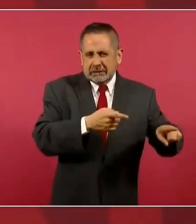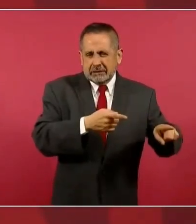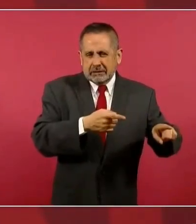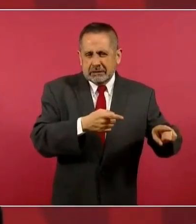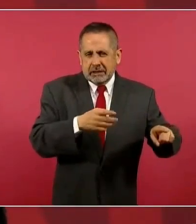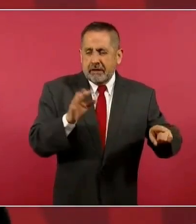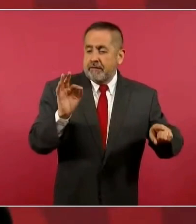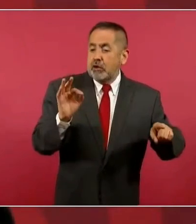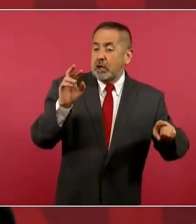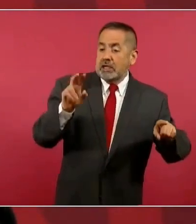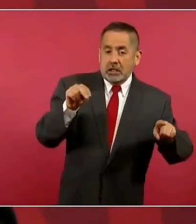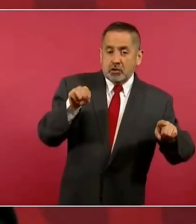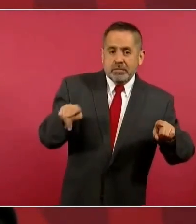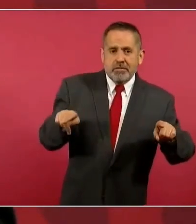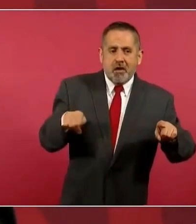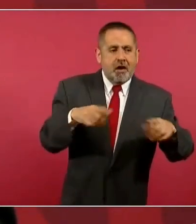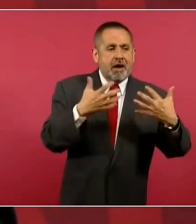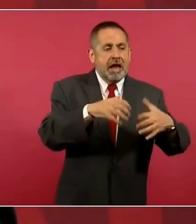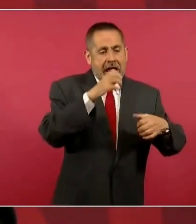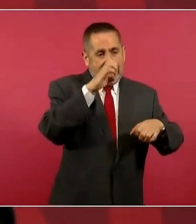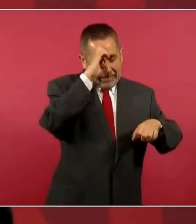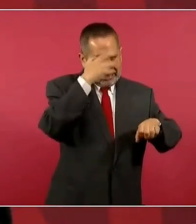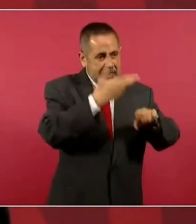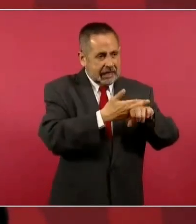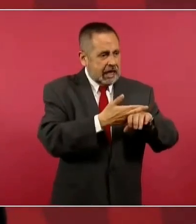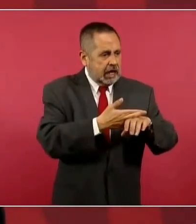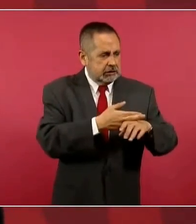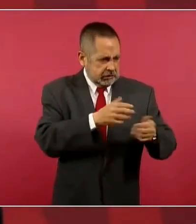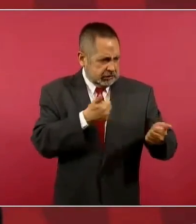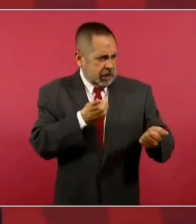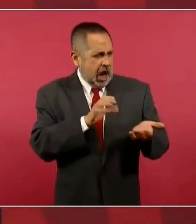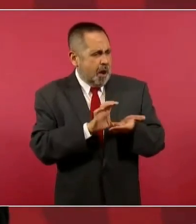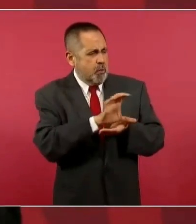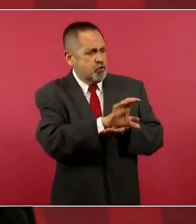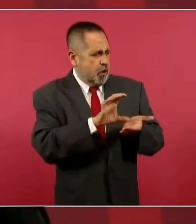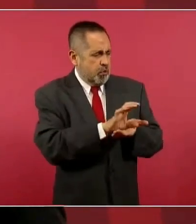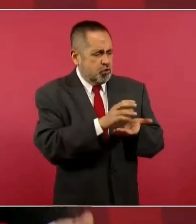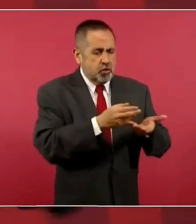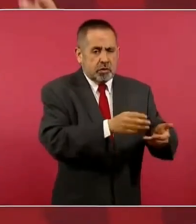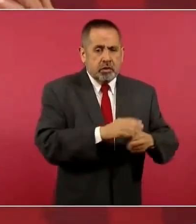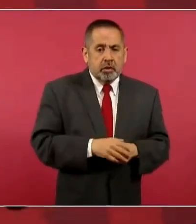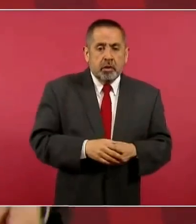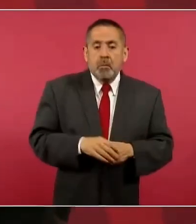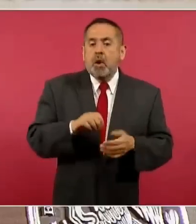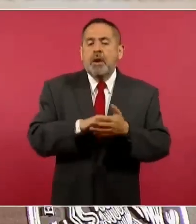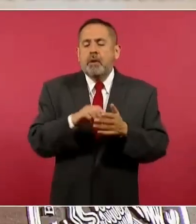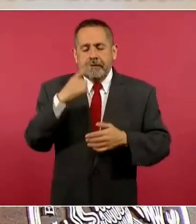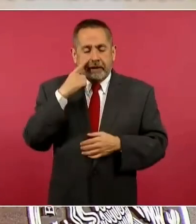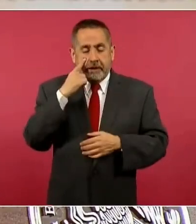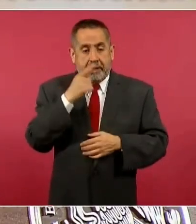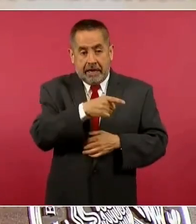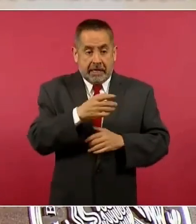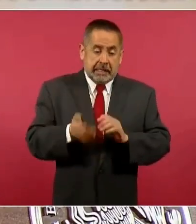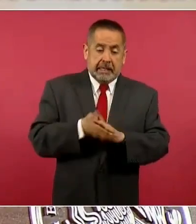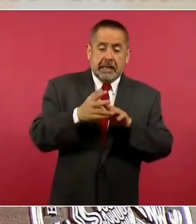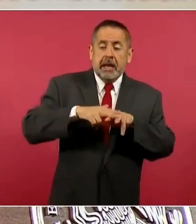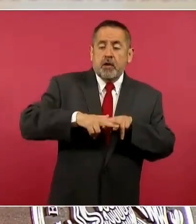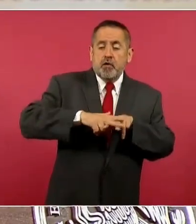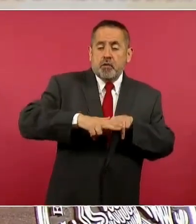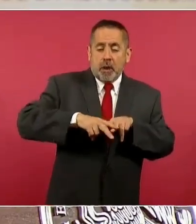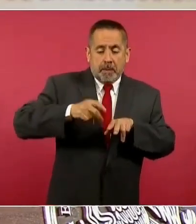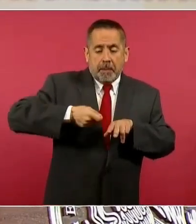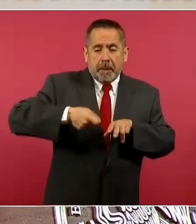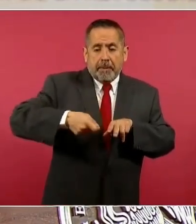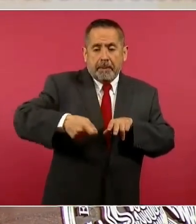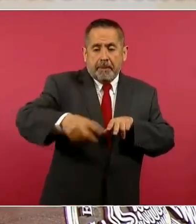habían recibido además subvenciones, porque si construían 1 kilómetro de vías de